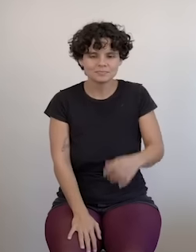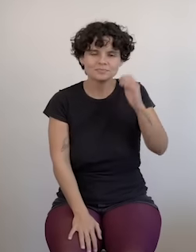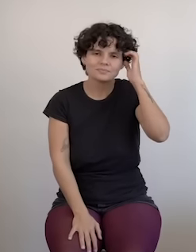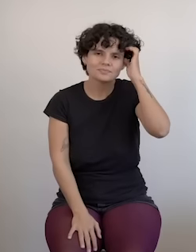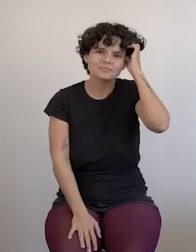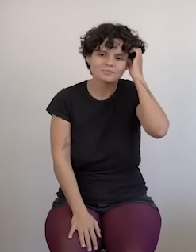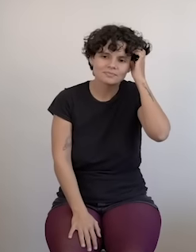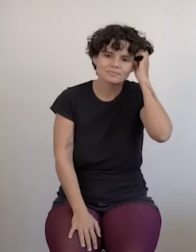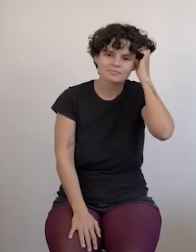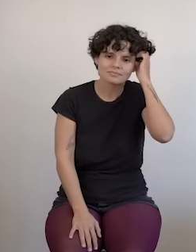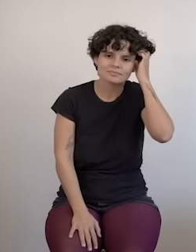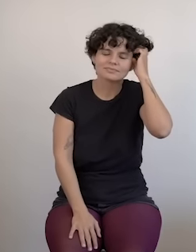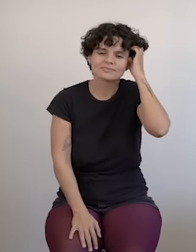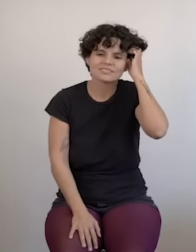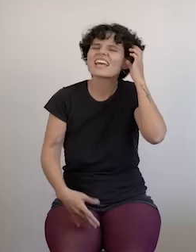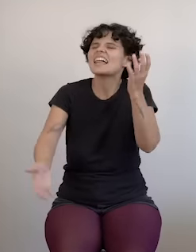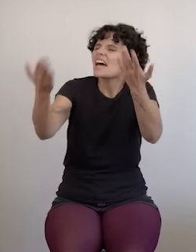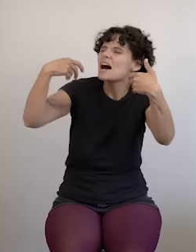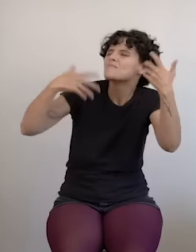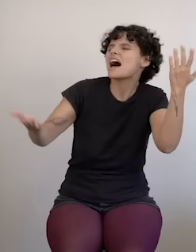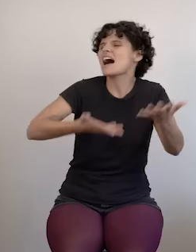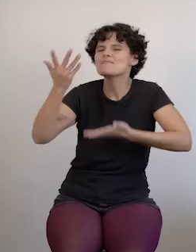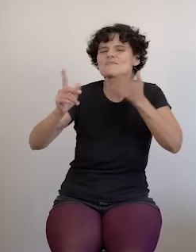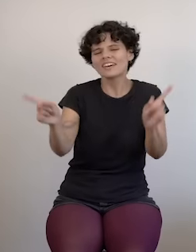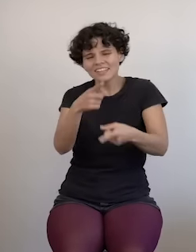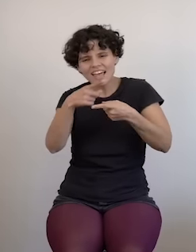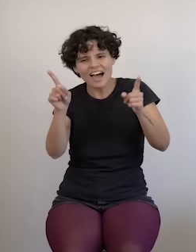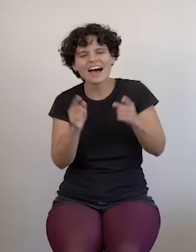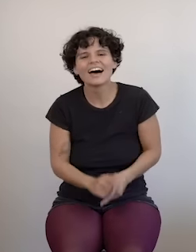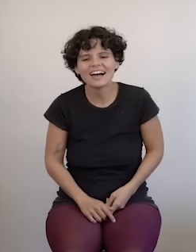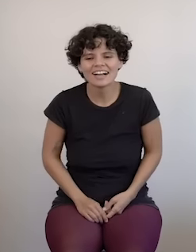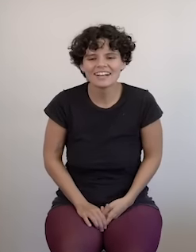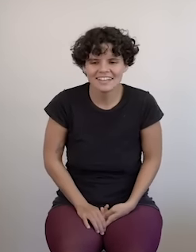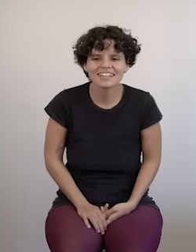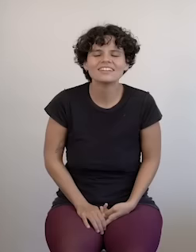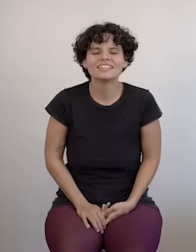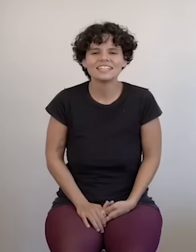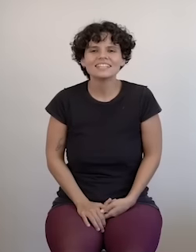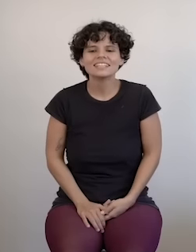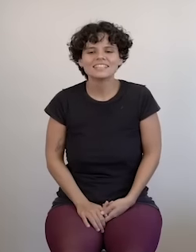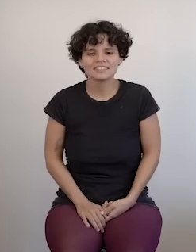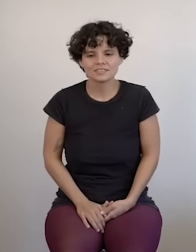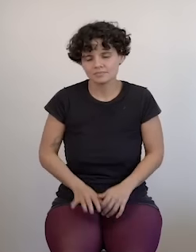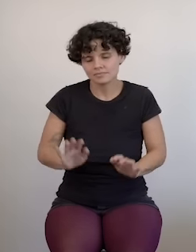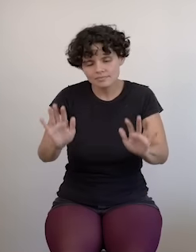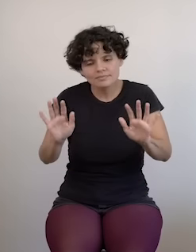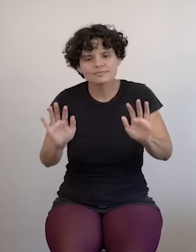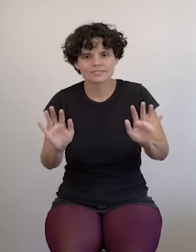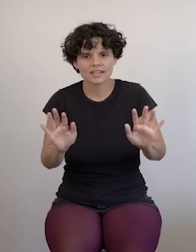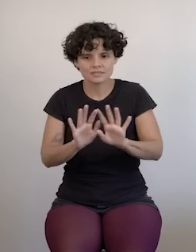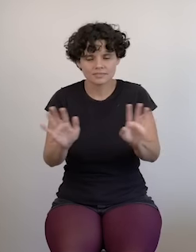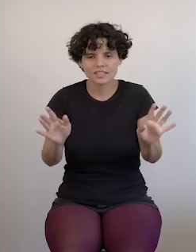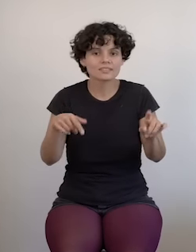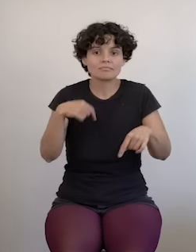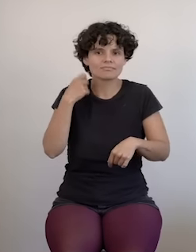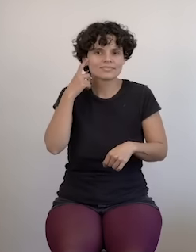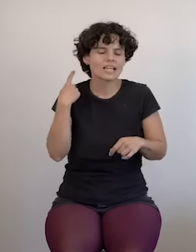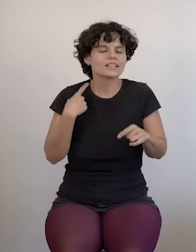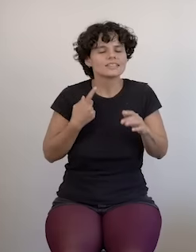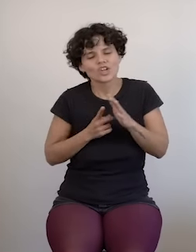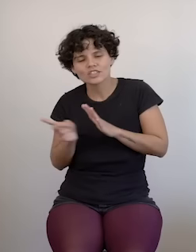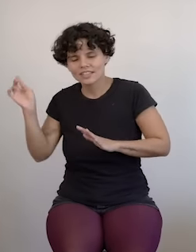La calle con una nueve, pero se puede. ¡Tírame la pista! ¡Julio César! ¡Tírame la pista! Weón, fuera